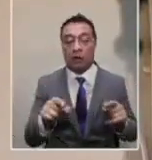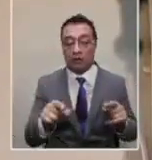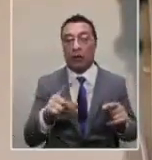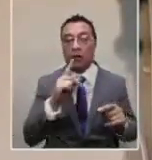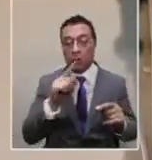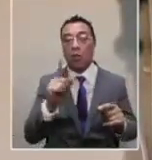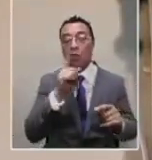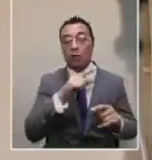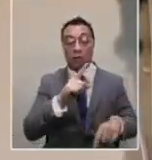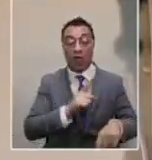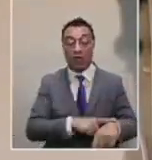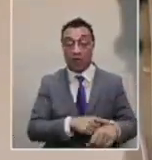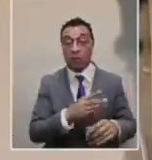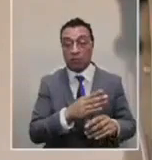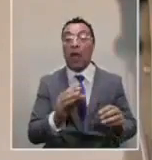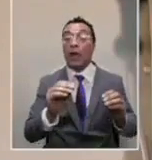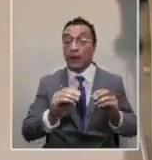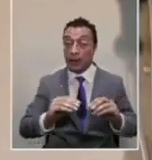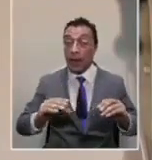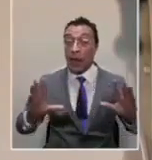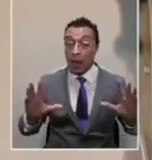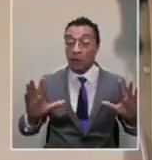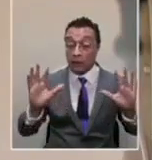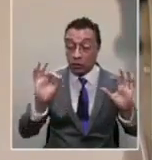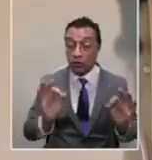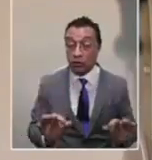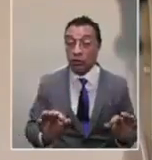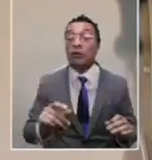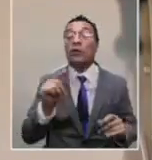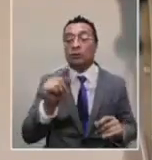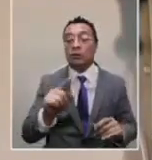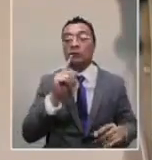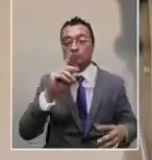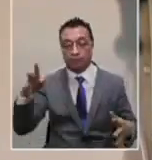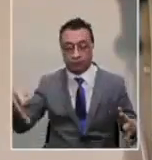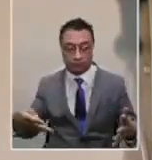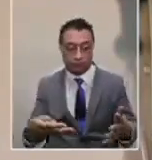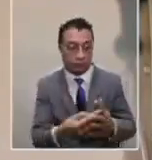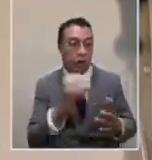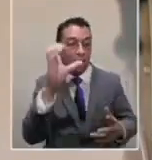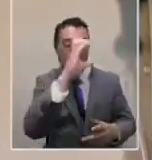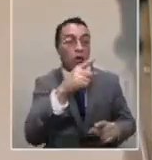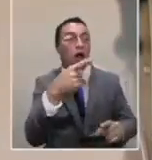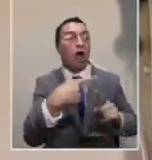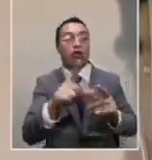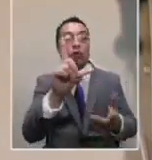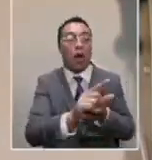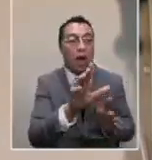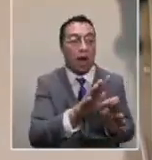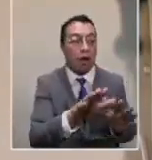han intensificado ciertamente en el último tiempo, claramente influyen en que los migrantes busquen otros